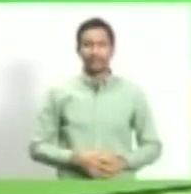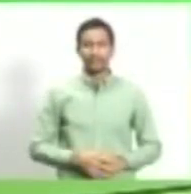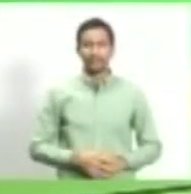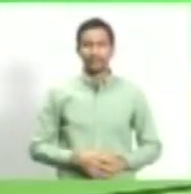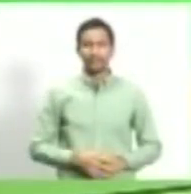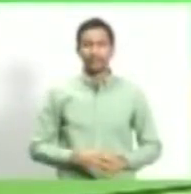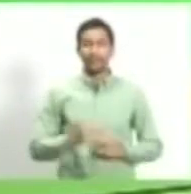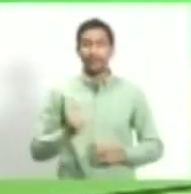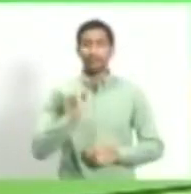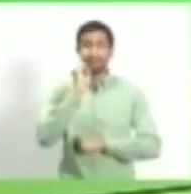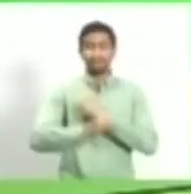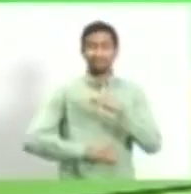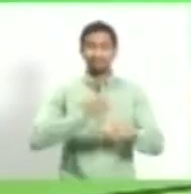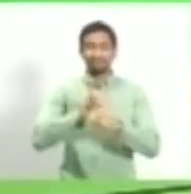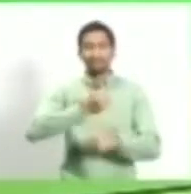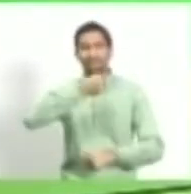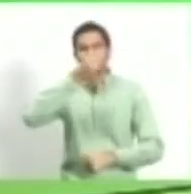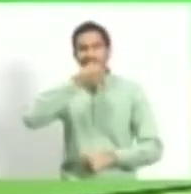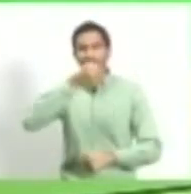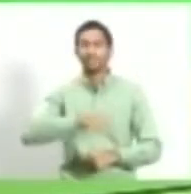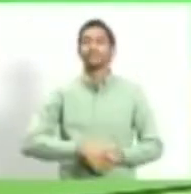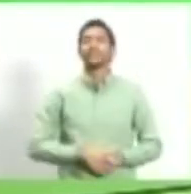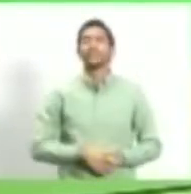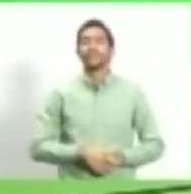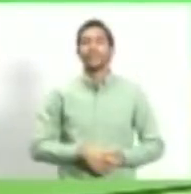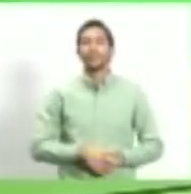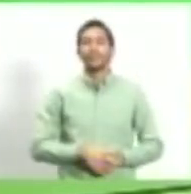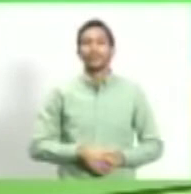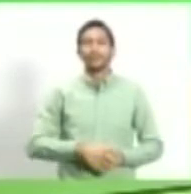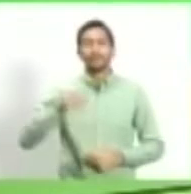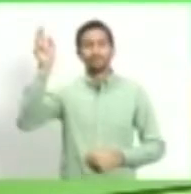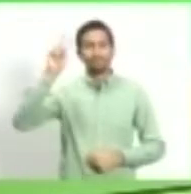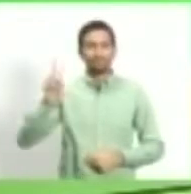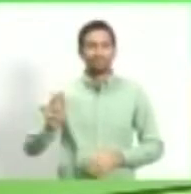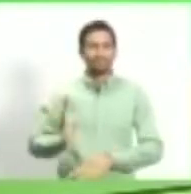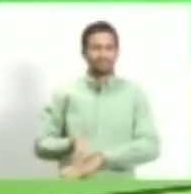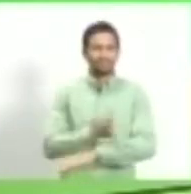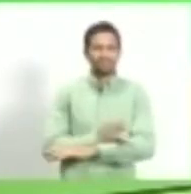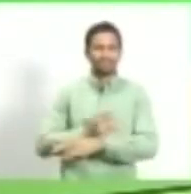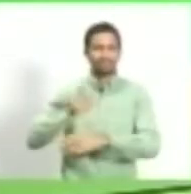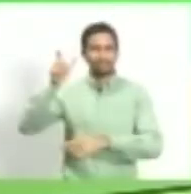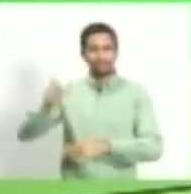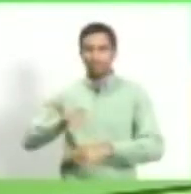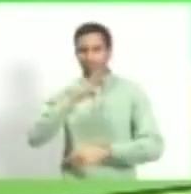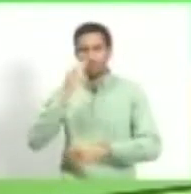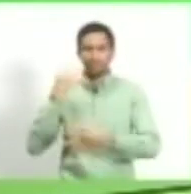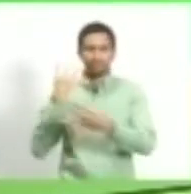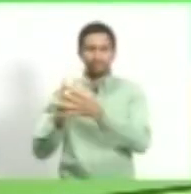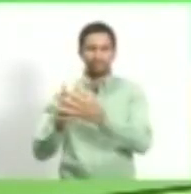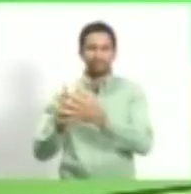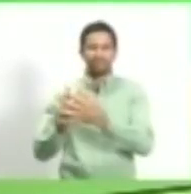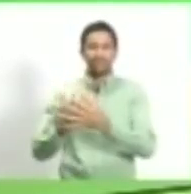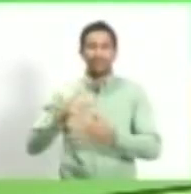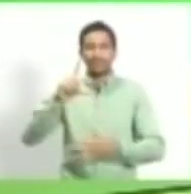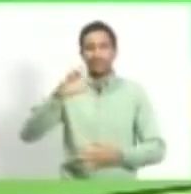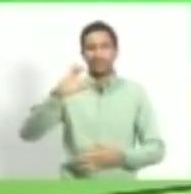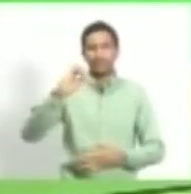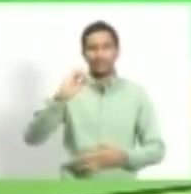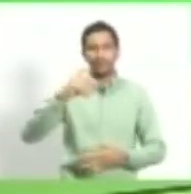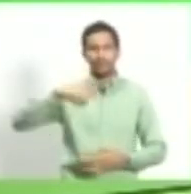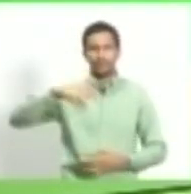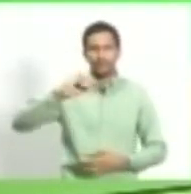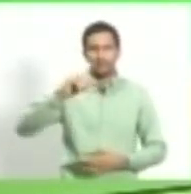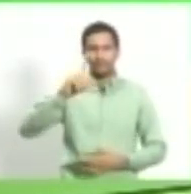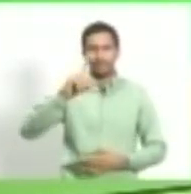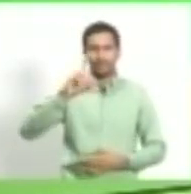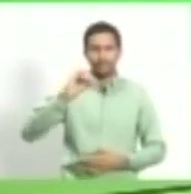internacional. Ante el anuncio del periodista venezolano Leopoldo Castillo, quien indicaba desde su cuenta de Twitter un supuesto traslado de